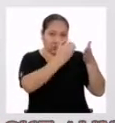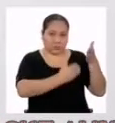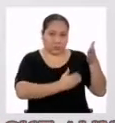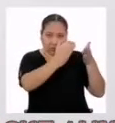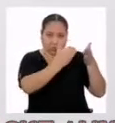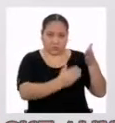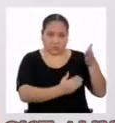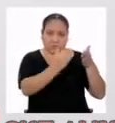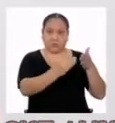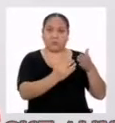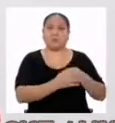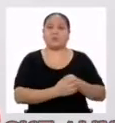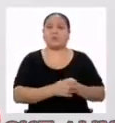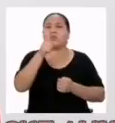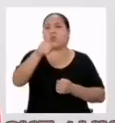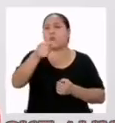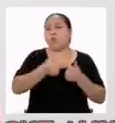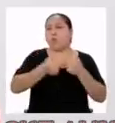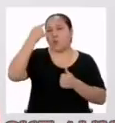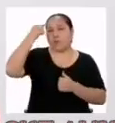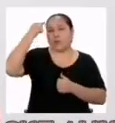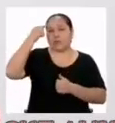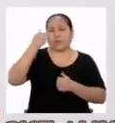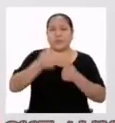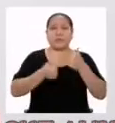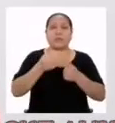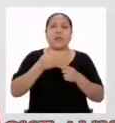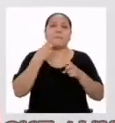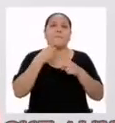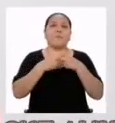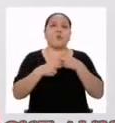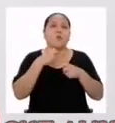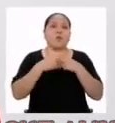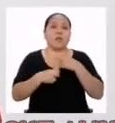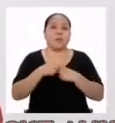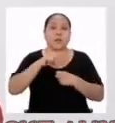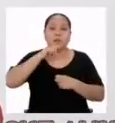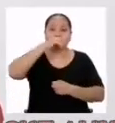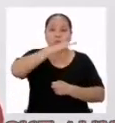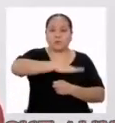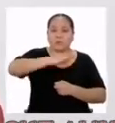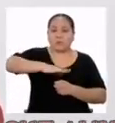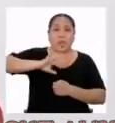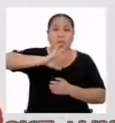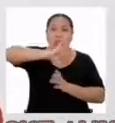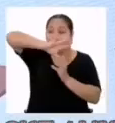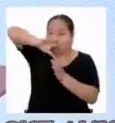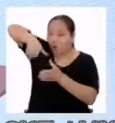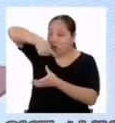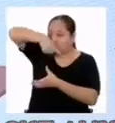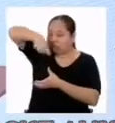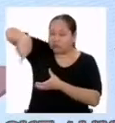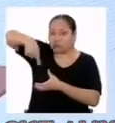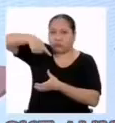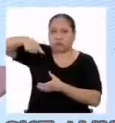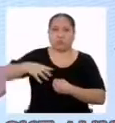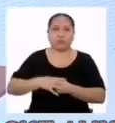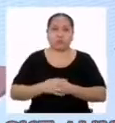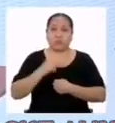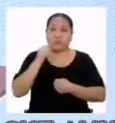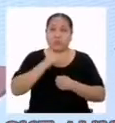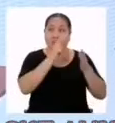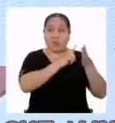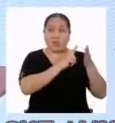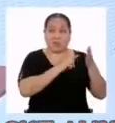anteriormente, ¿cuál crees que es la situación de las niñas a nivel mundial? Según el